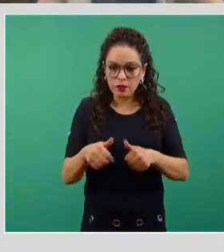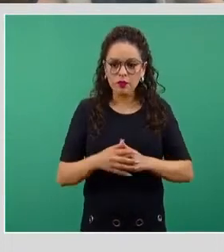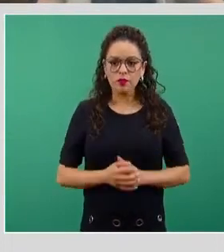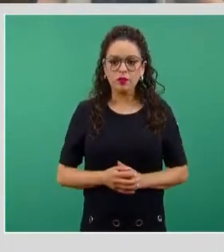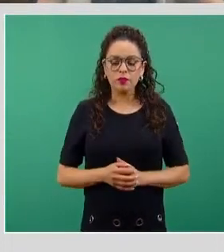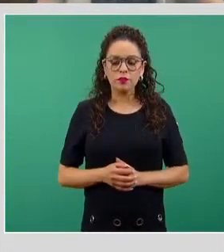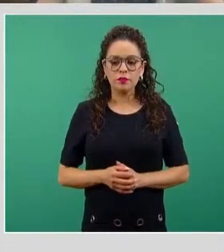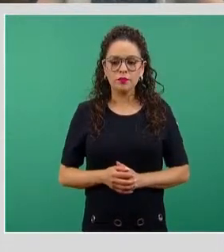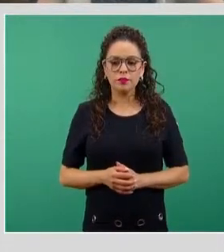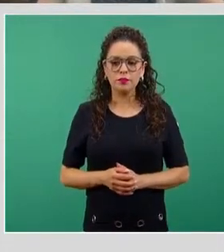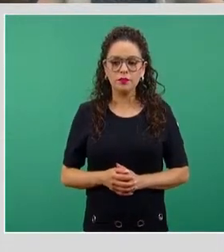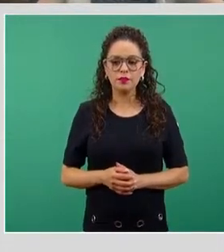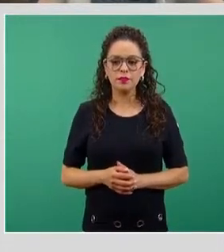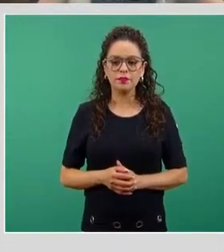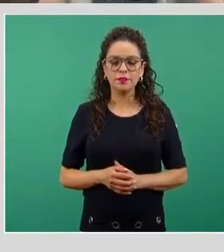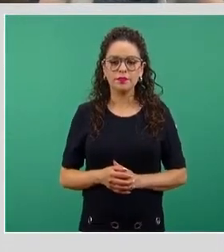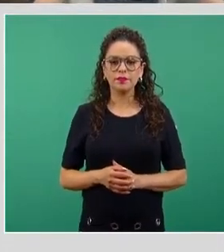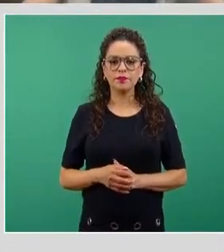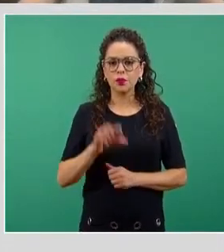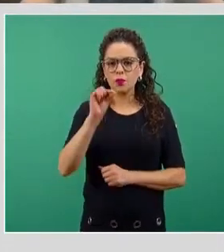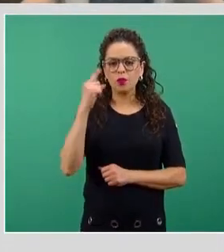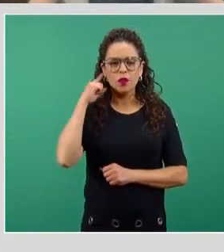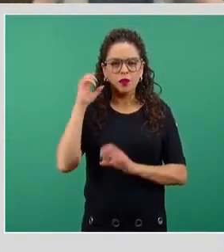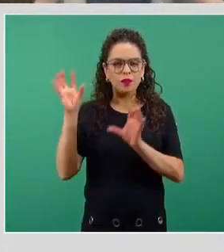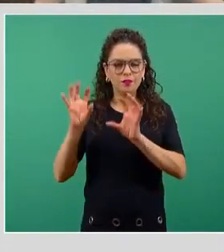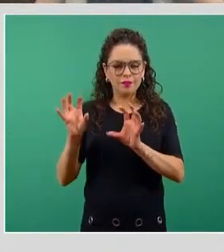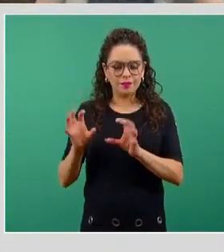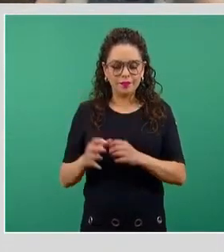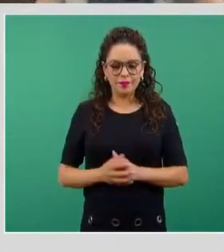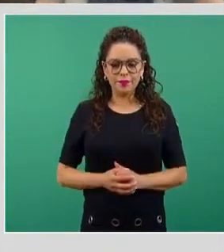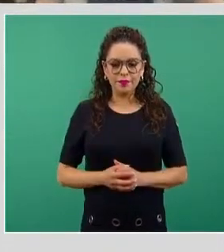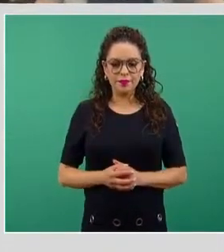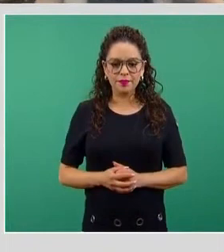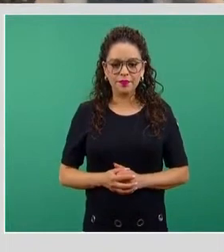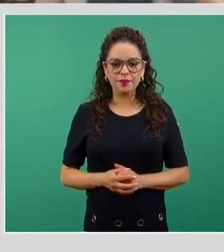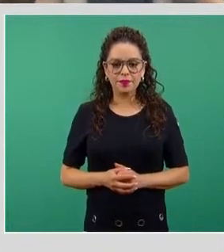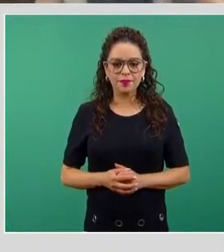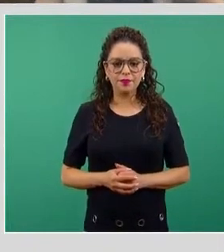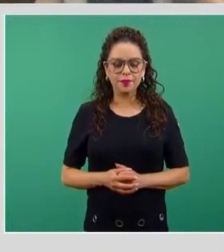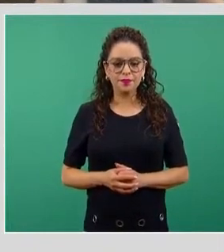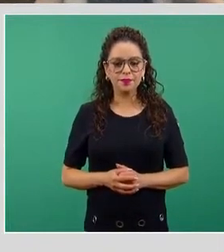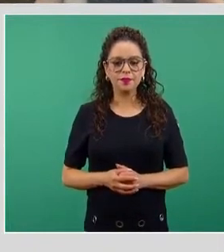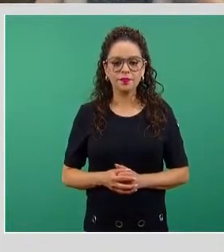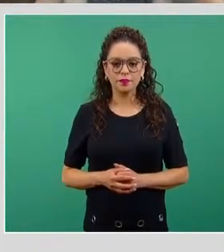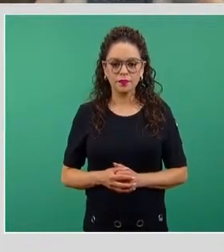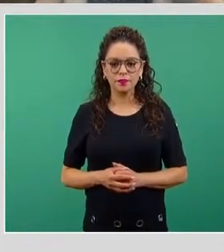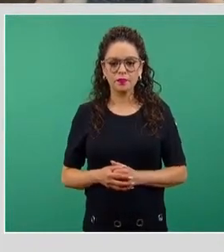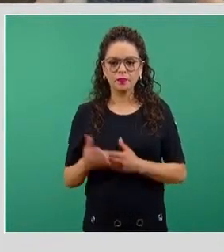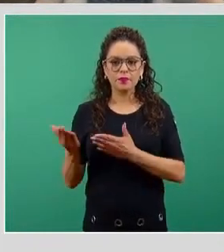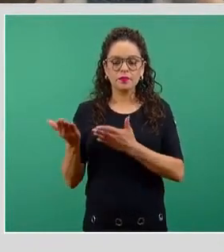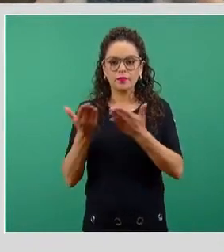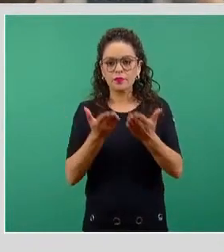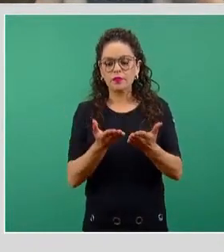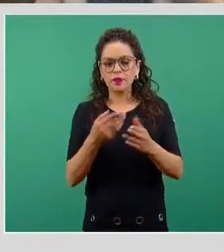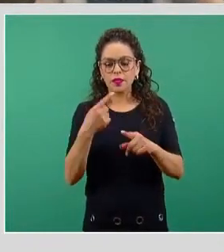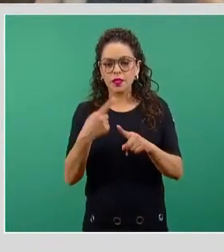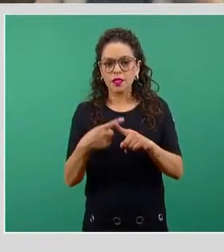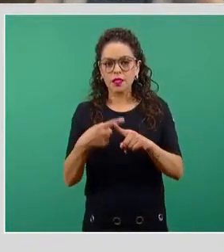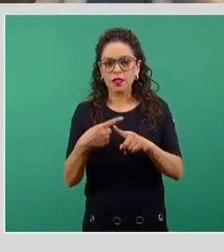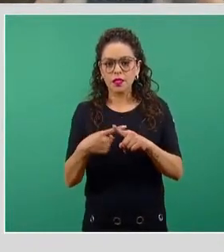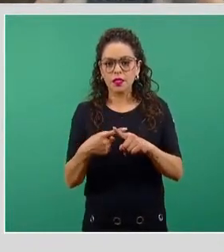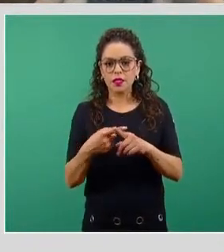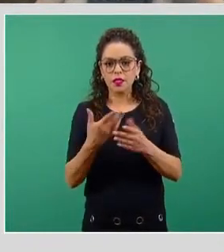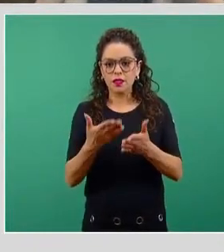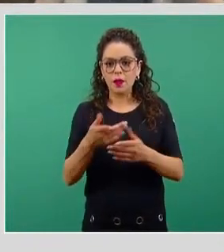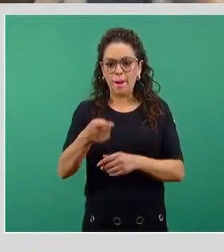mismas necesidades que ellos van presentando. Pasaremos a dar la voz y utilizaremos.